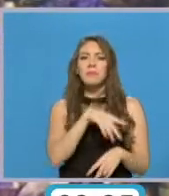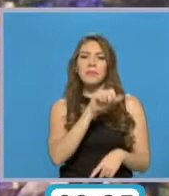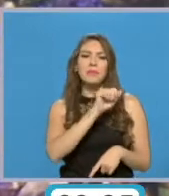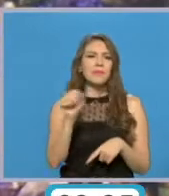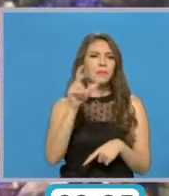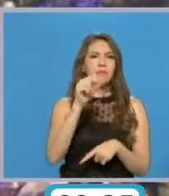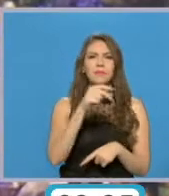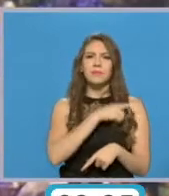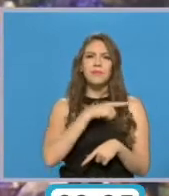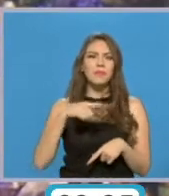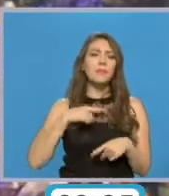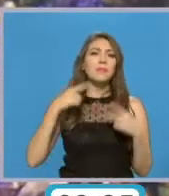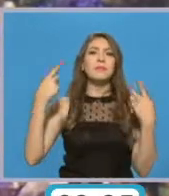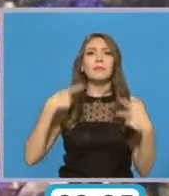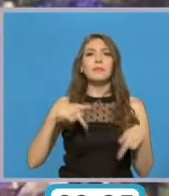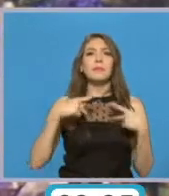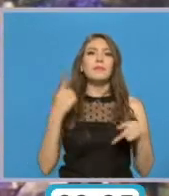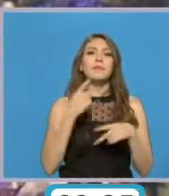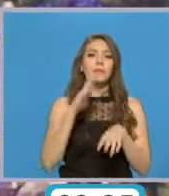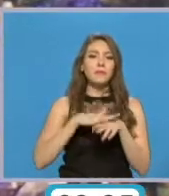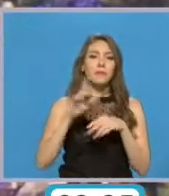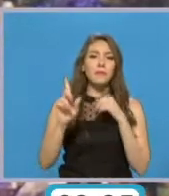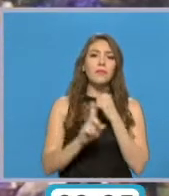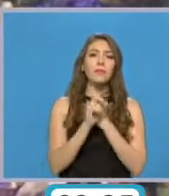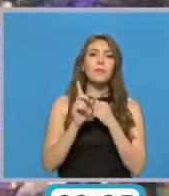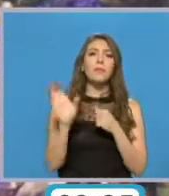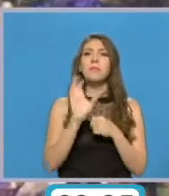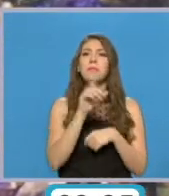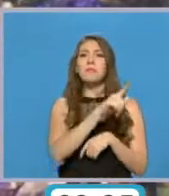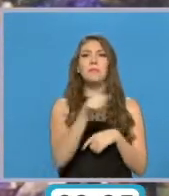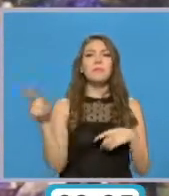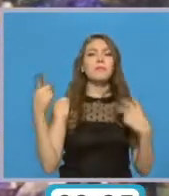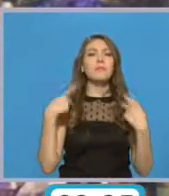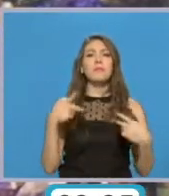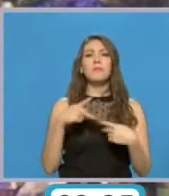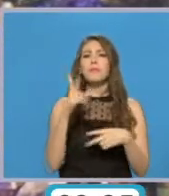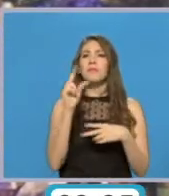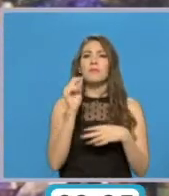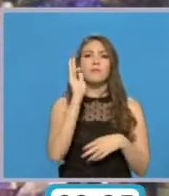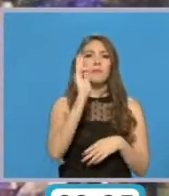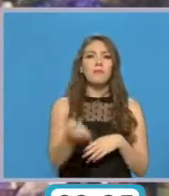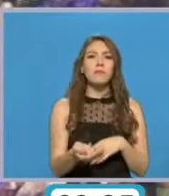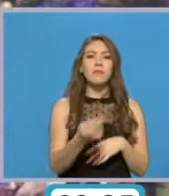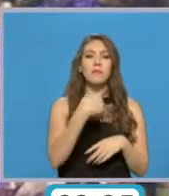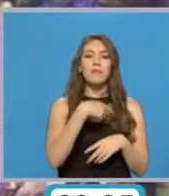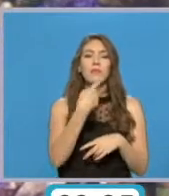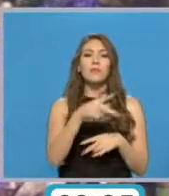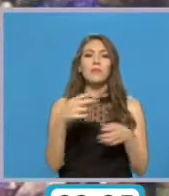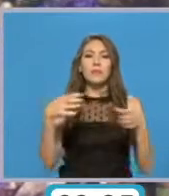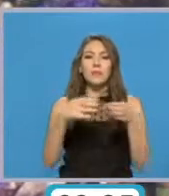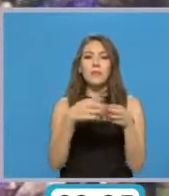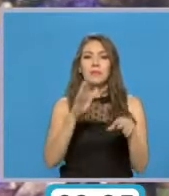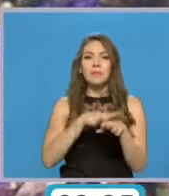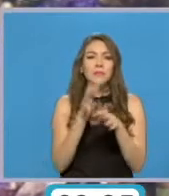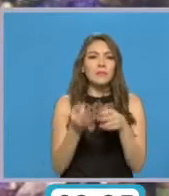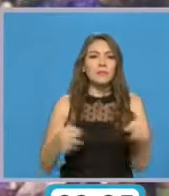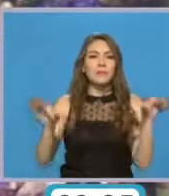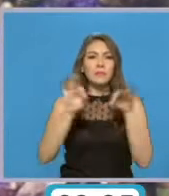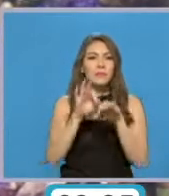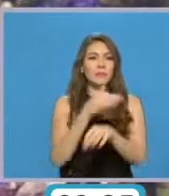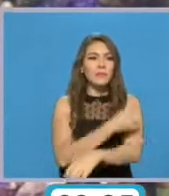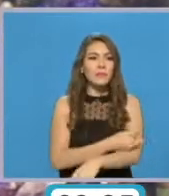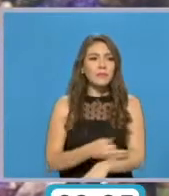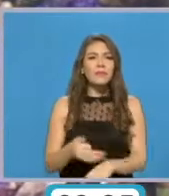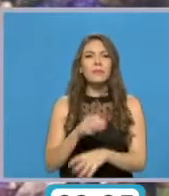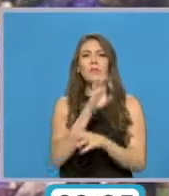Las personas que eventualmente pueden tener más problemas es cuando no son queridas, no son aceptadas por ese núcleo fundamental que es nuestra familia. Como sea esta